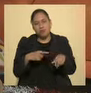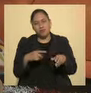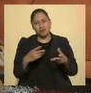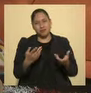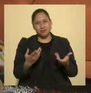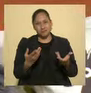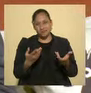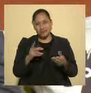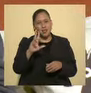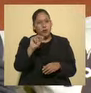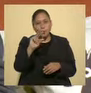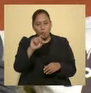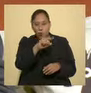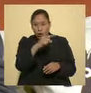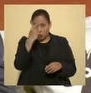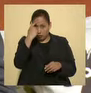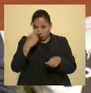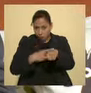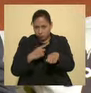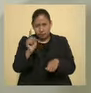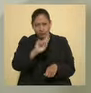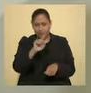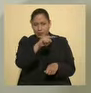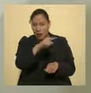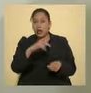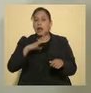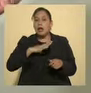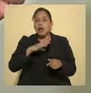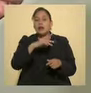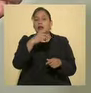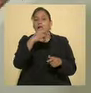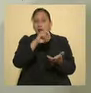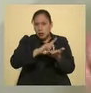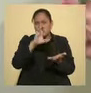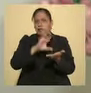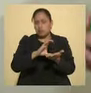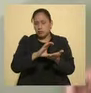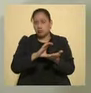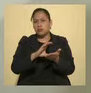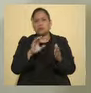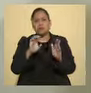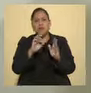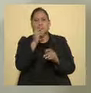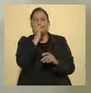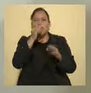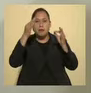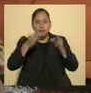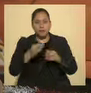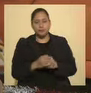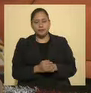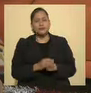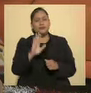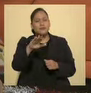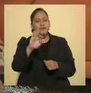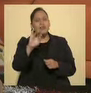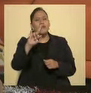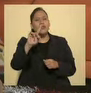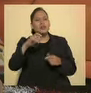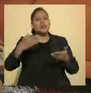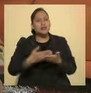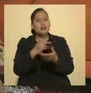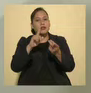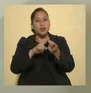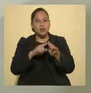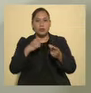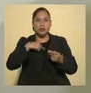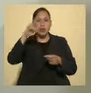¿Qué óvole? No, pues. No. Capacidad diferente, no, persona con discapacidad, con la palabra correcta. Fidel, ¿dónde naciste?